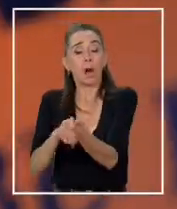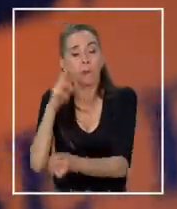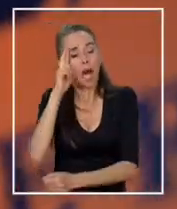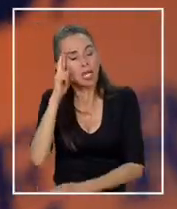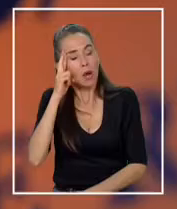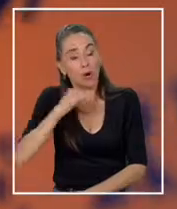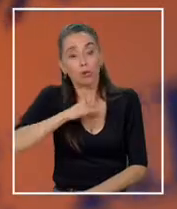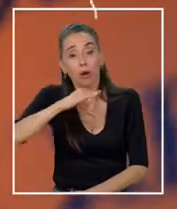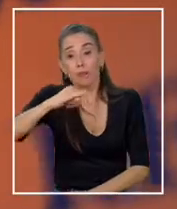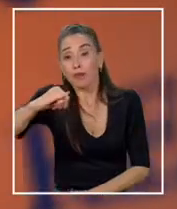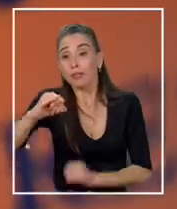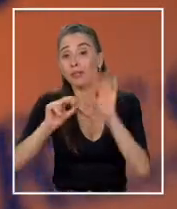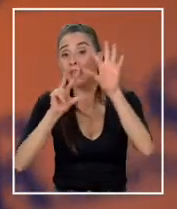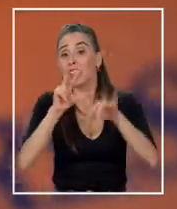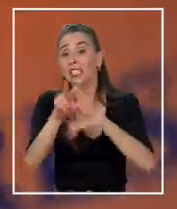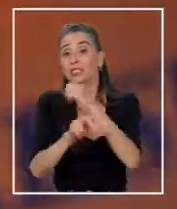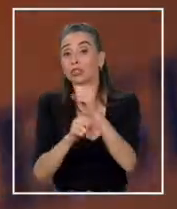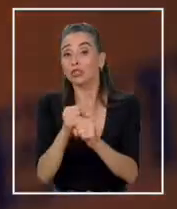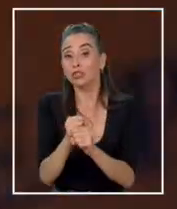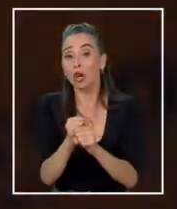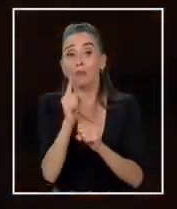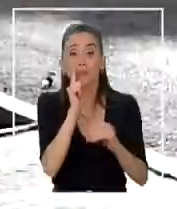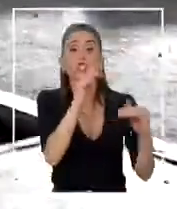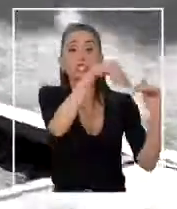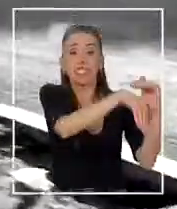familias durante 18 años.